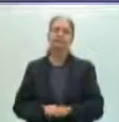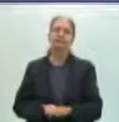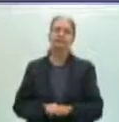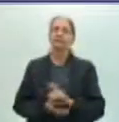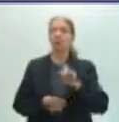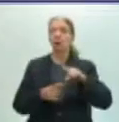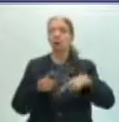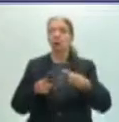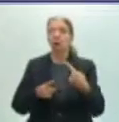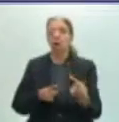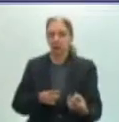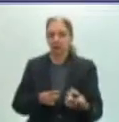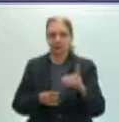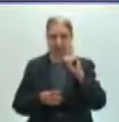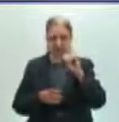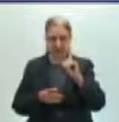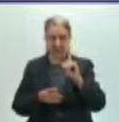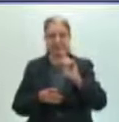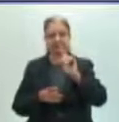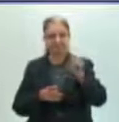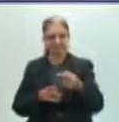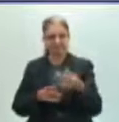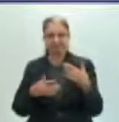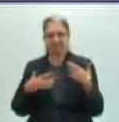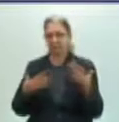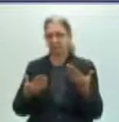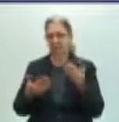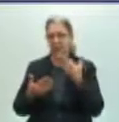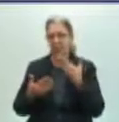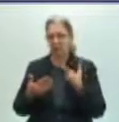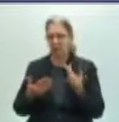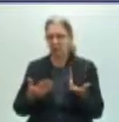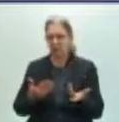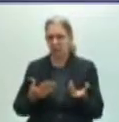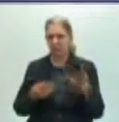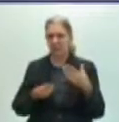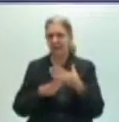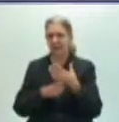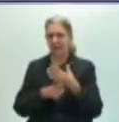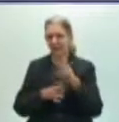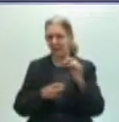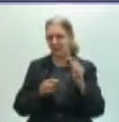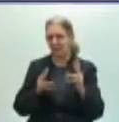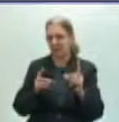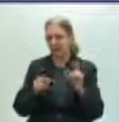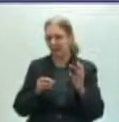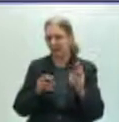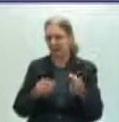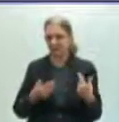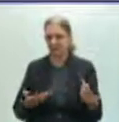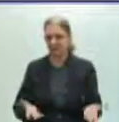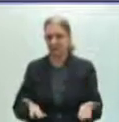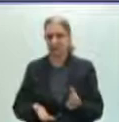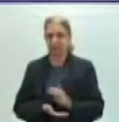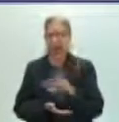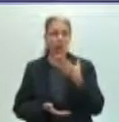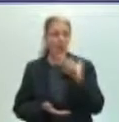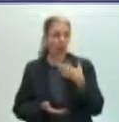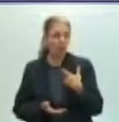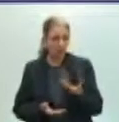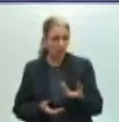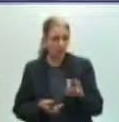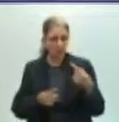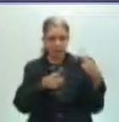inciso vamos a ver cómo debieron haber calculado la media aritmética, simplemente